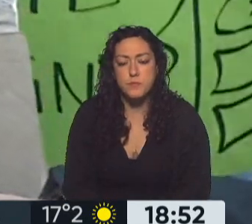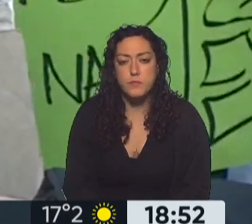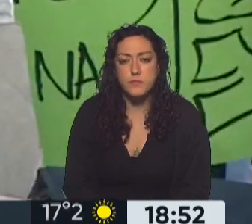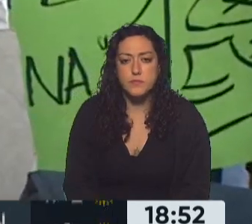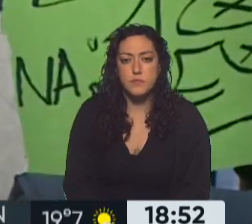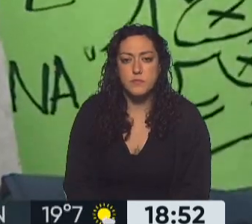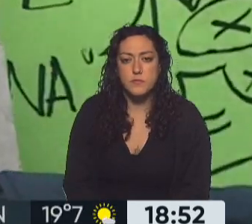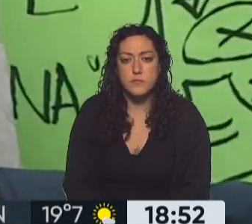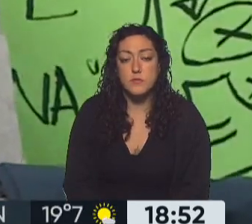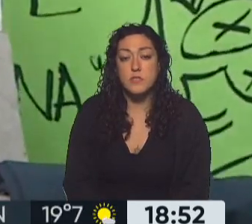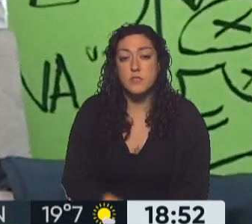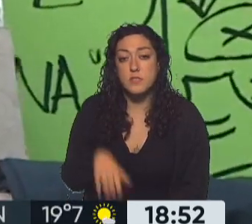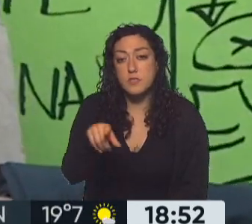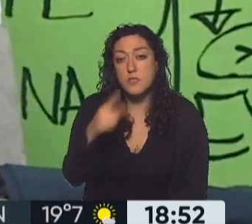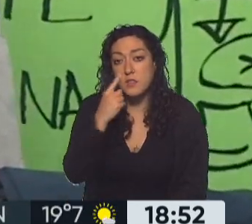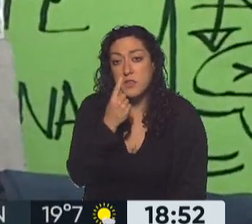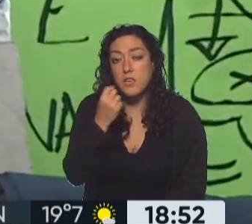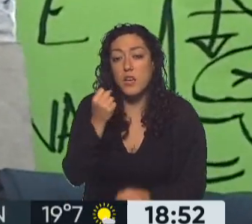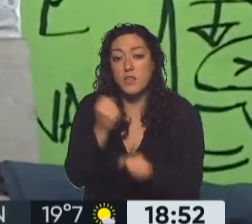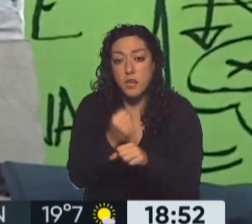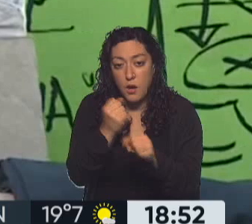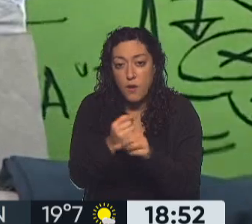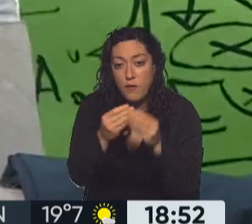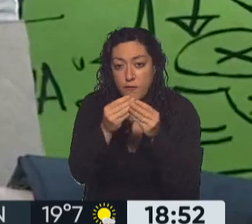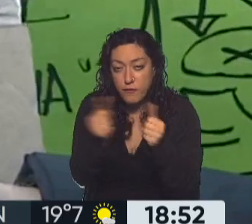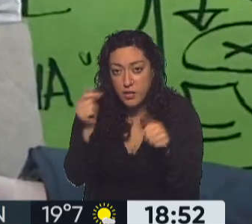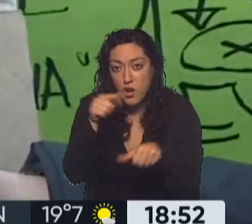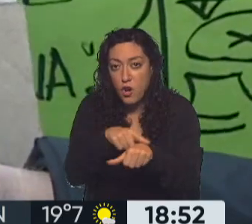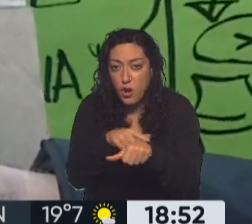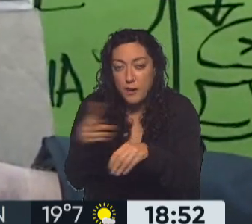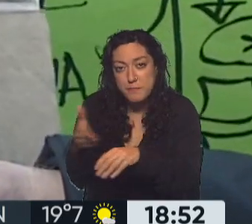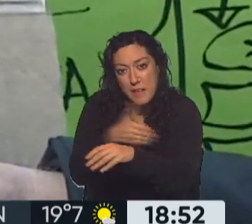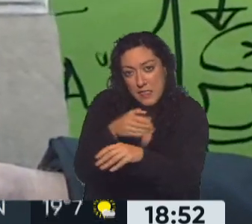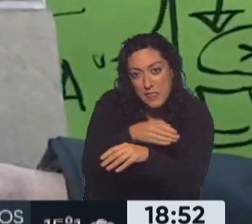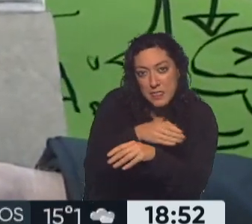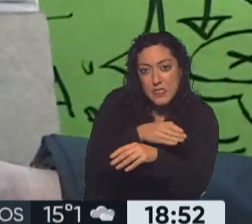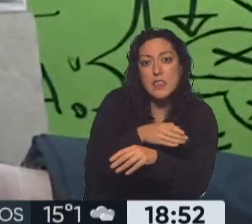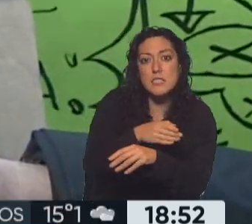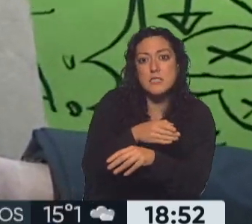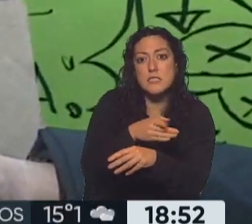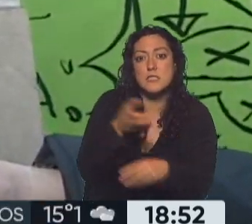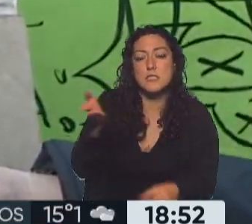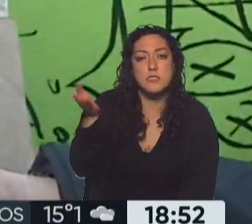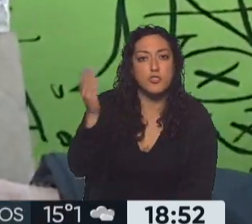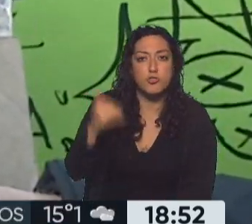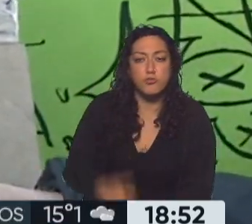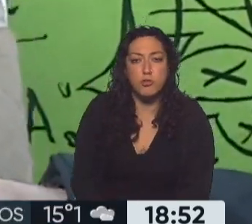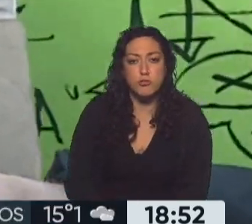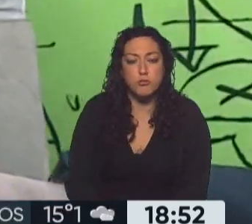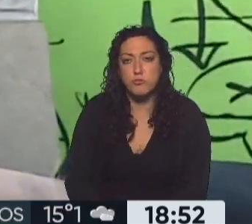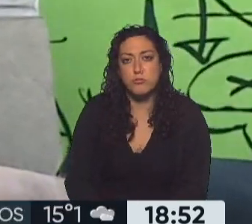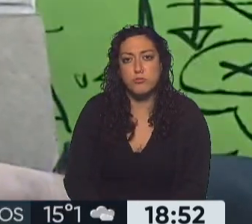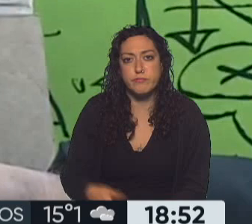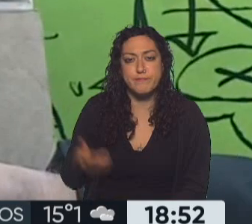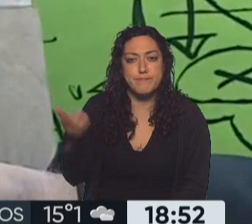Y bueno, ese día antes del trabajo, antes que termine su horario, estos malvivientes